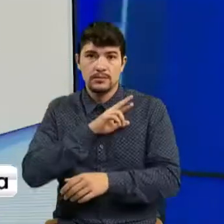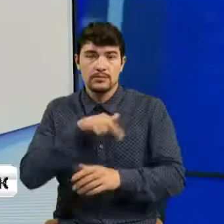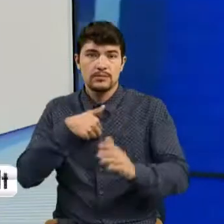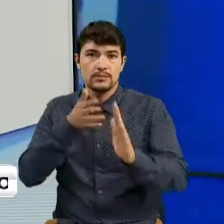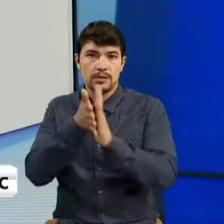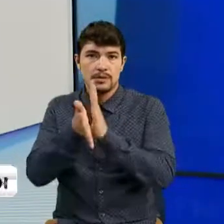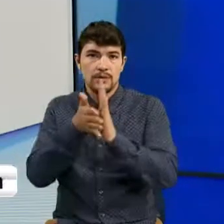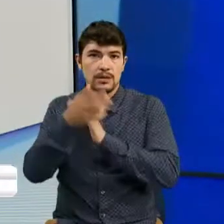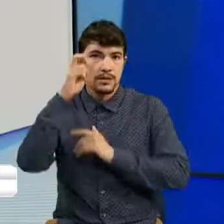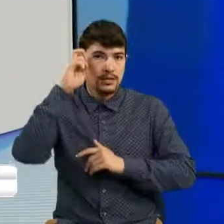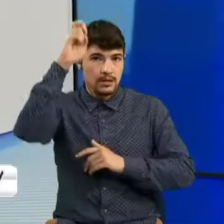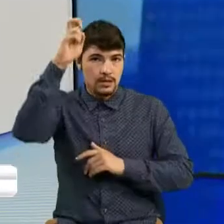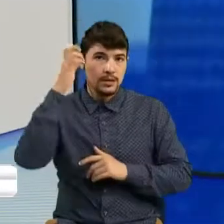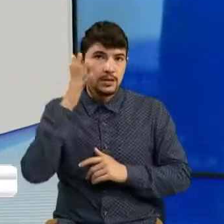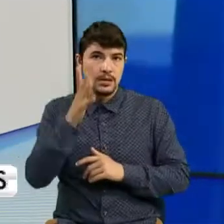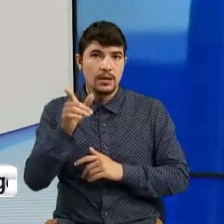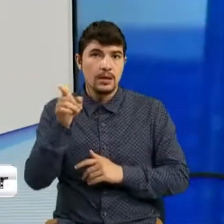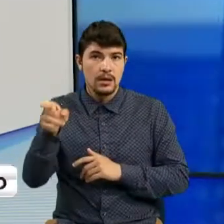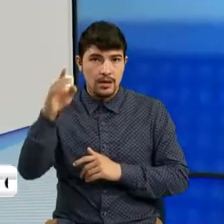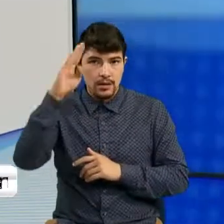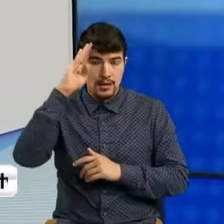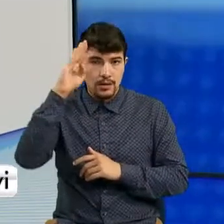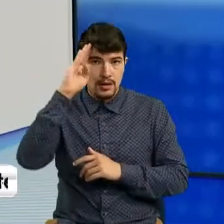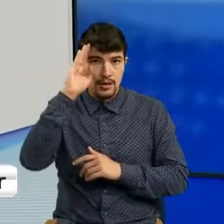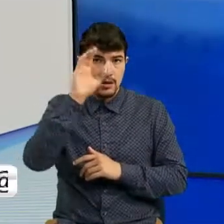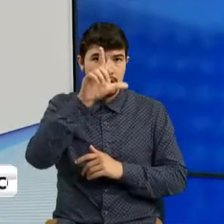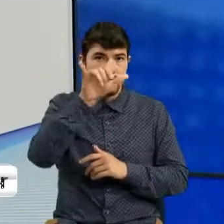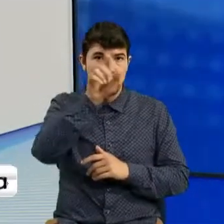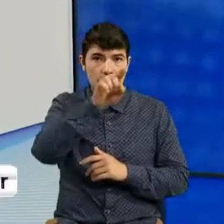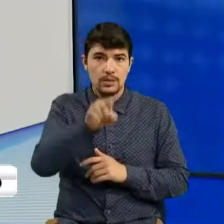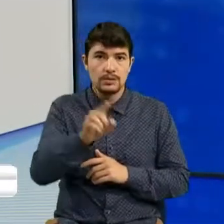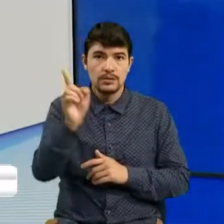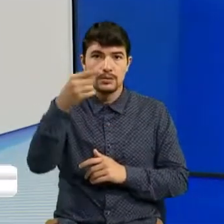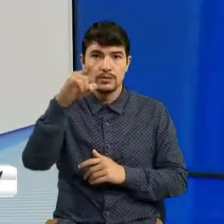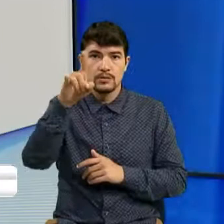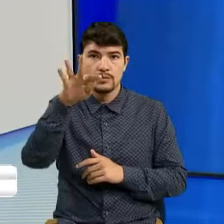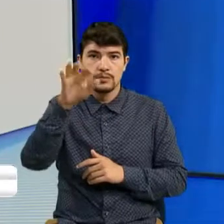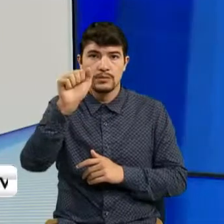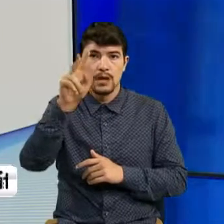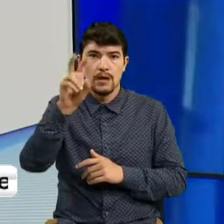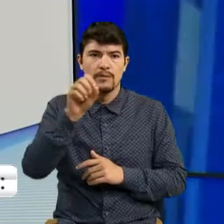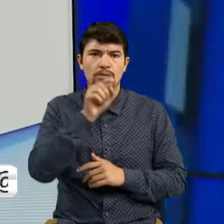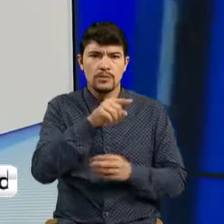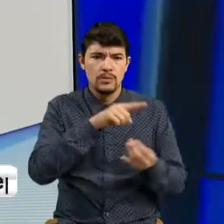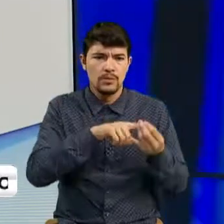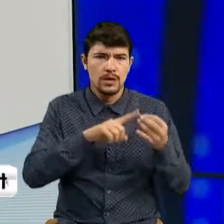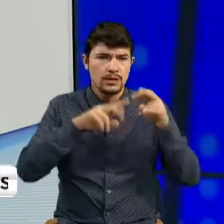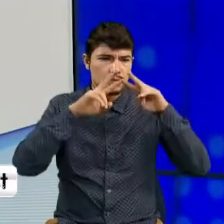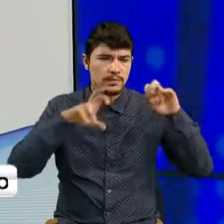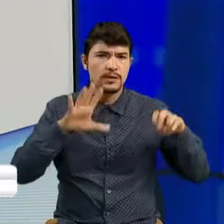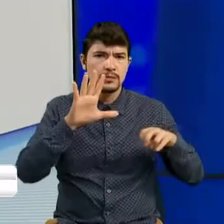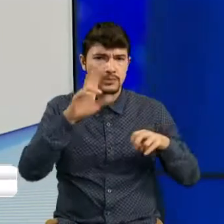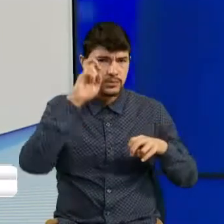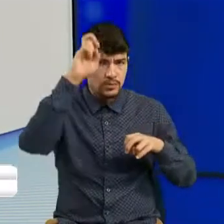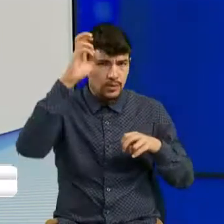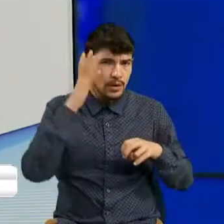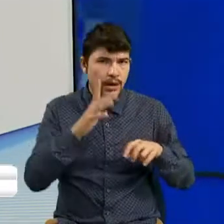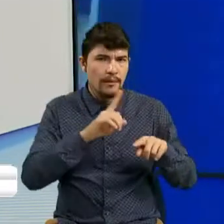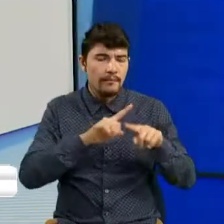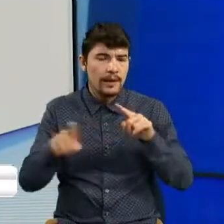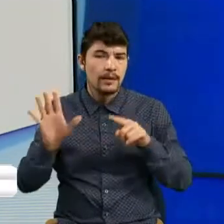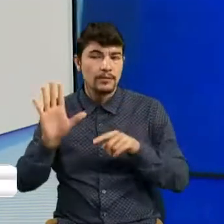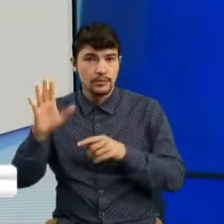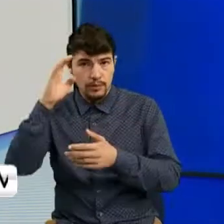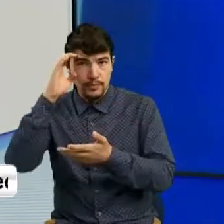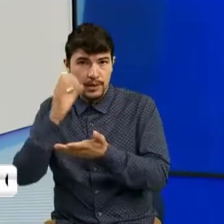en Norte de Santander, las autoridades señalan que Luis Gustavo Moreno no llevaba casos de investigación en esa parte de la región. Sin embargo, las